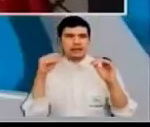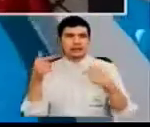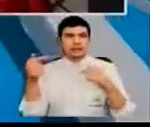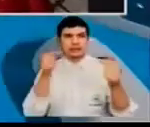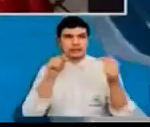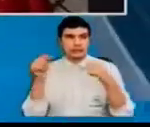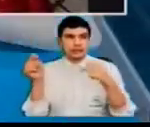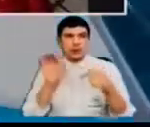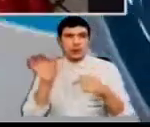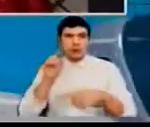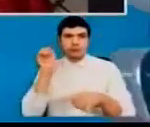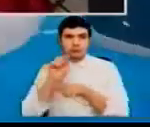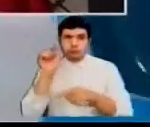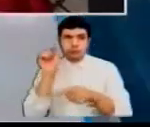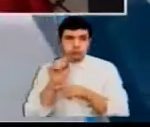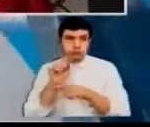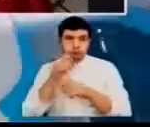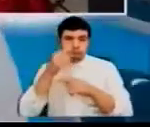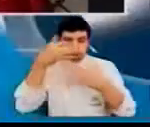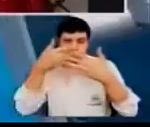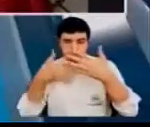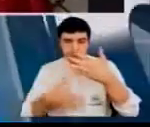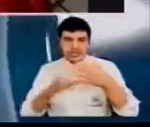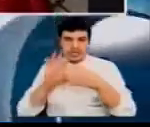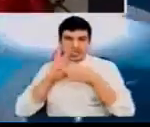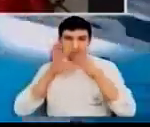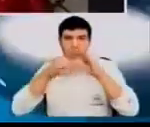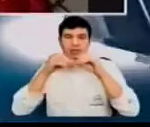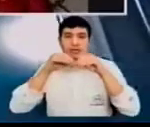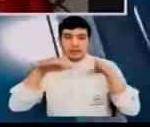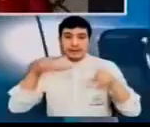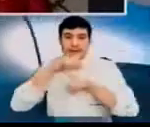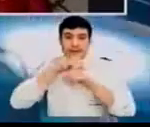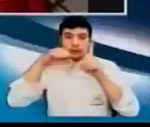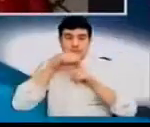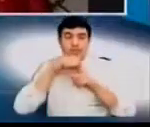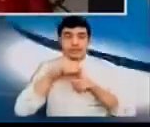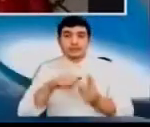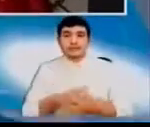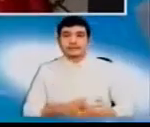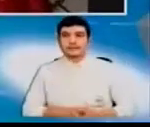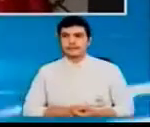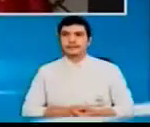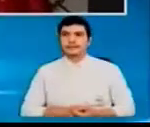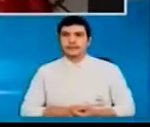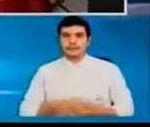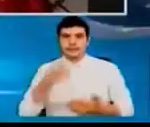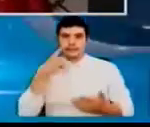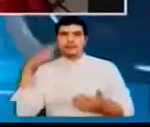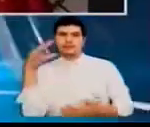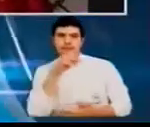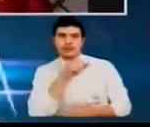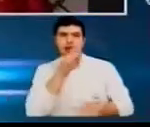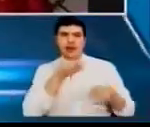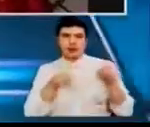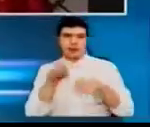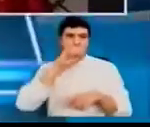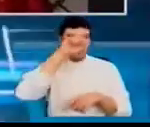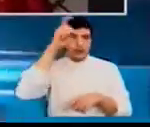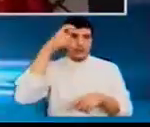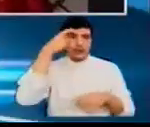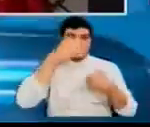gobernaciones, sobre todo por el costo, por la compra de mercados y de ayudas para